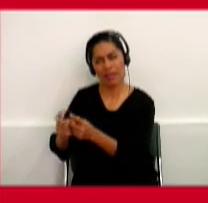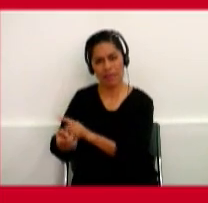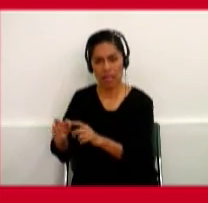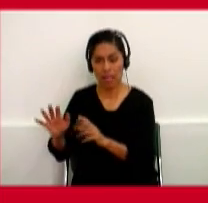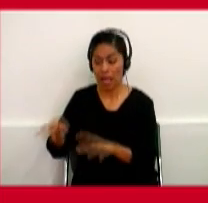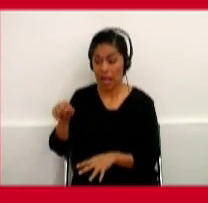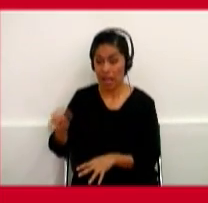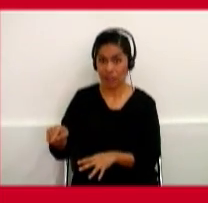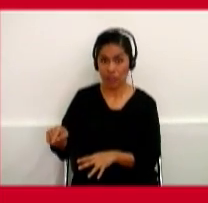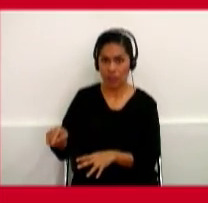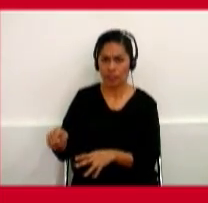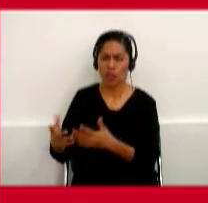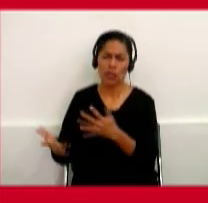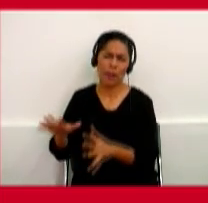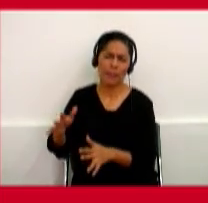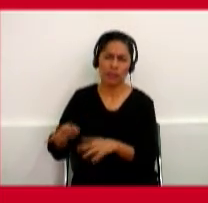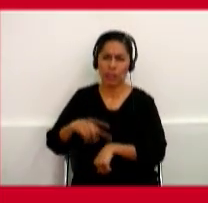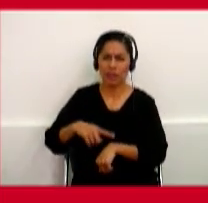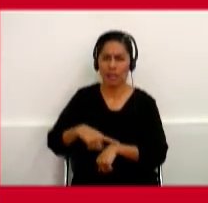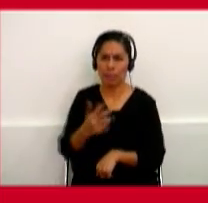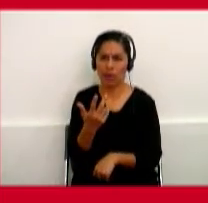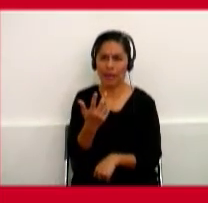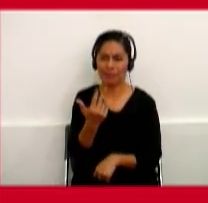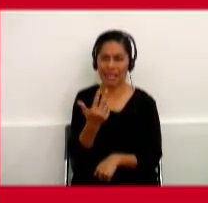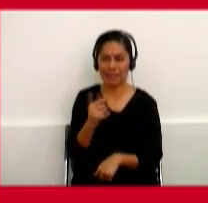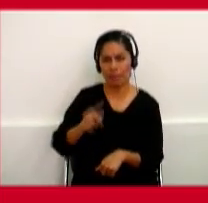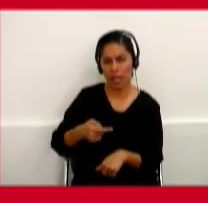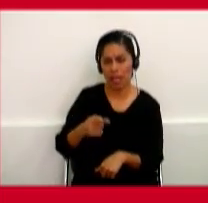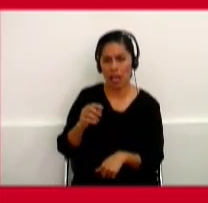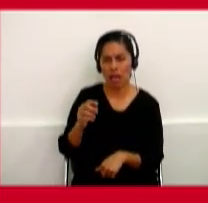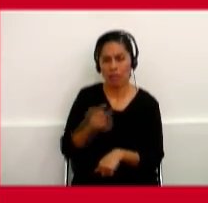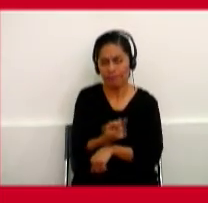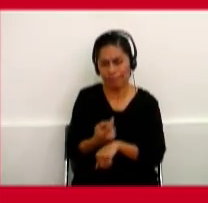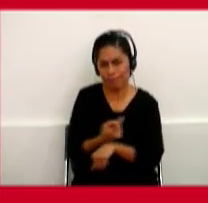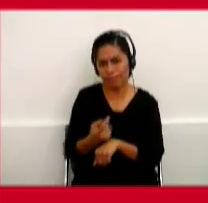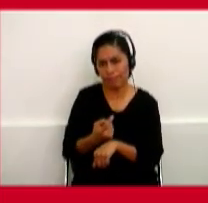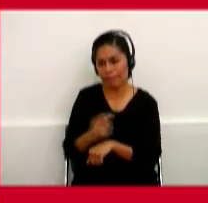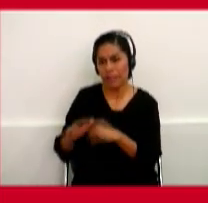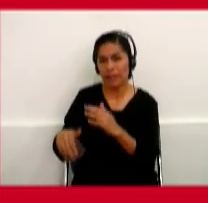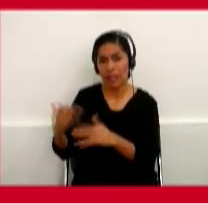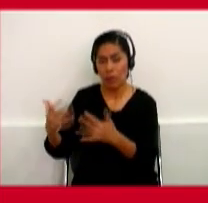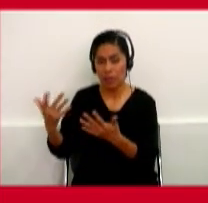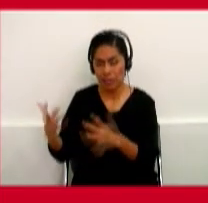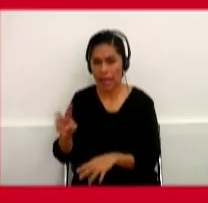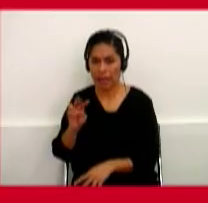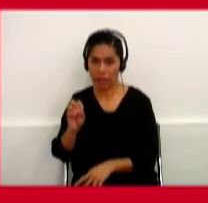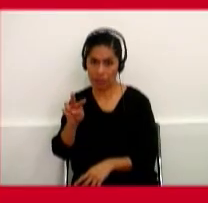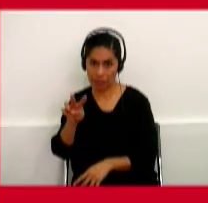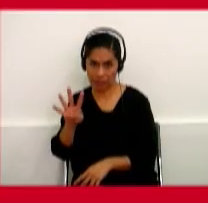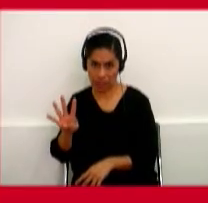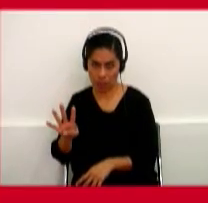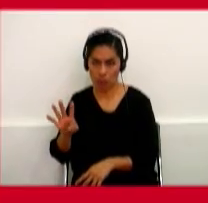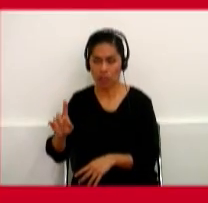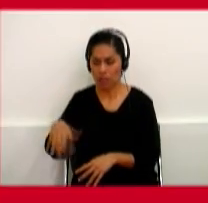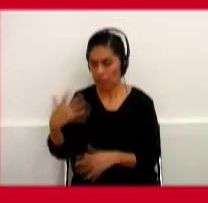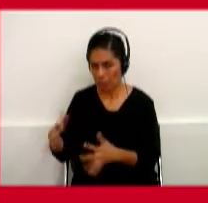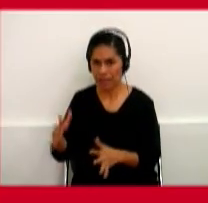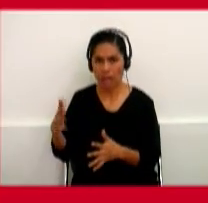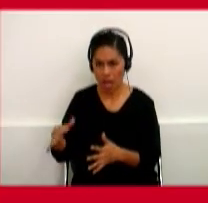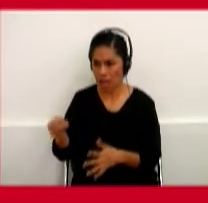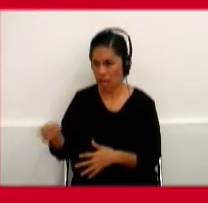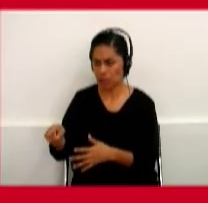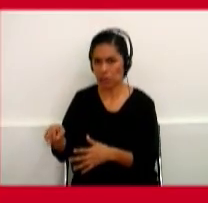horas, llegamos a llegar hasta el PCR, cumplir con el presupuesto del 2024 y actualmente lo tenemos validando en campo, ¿no? Se